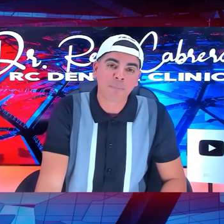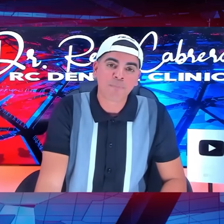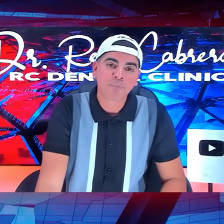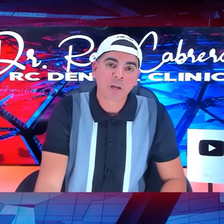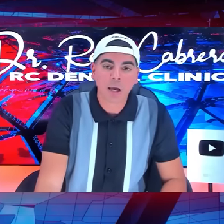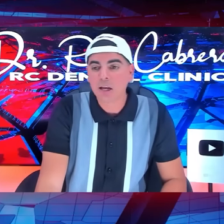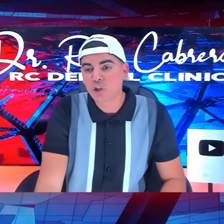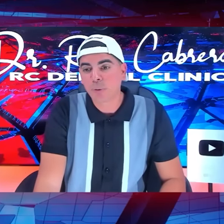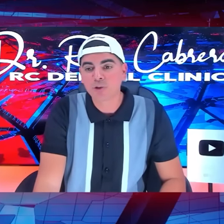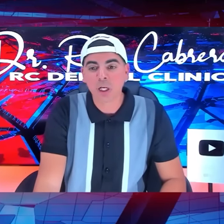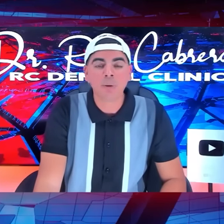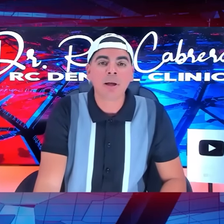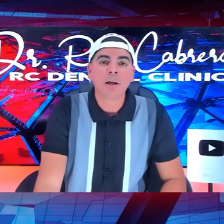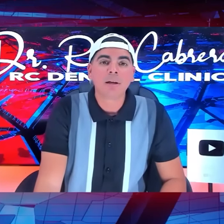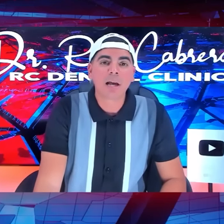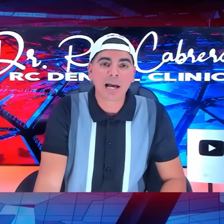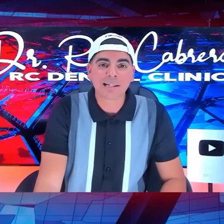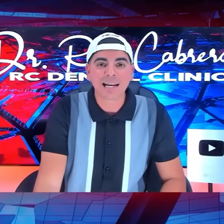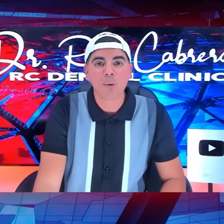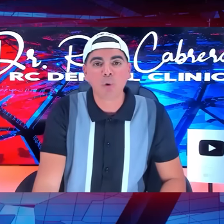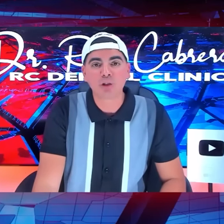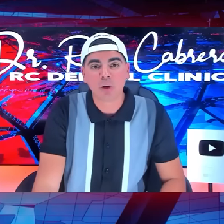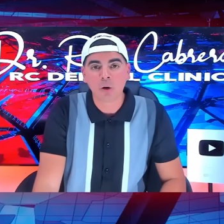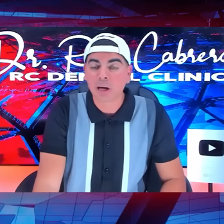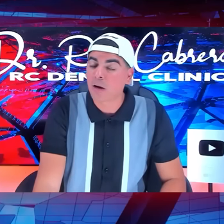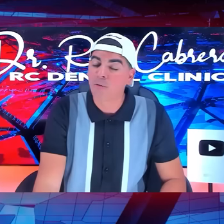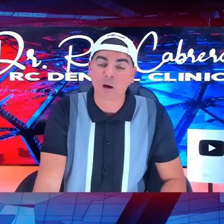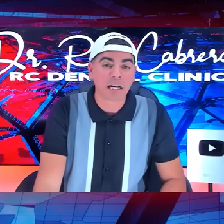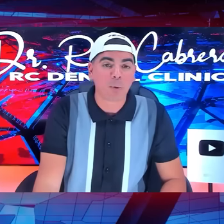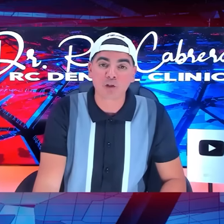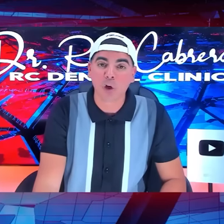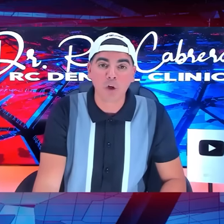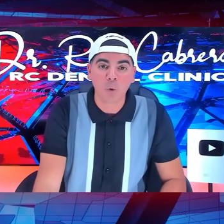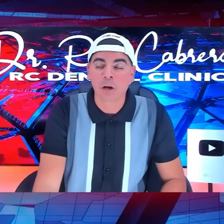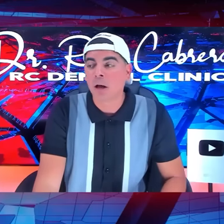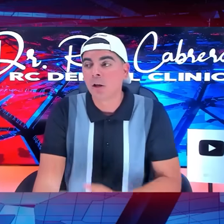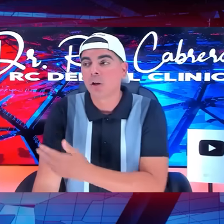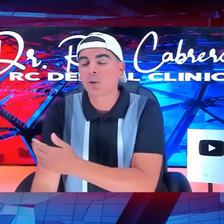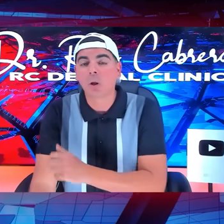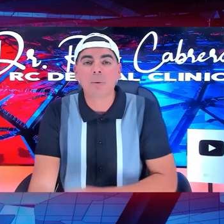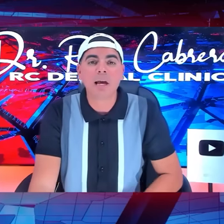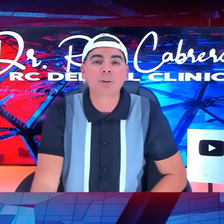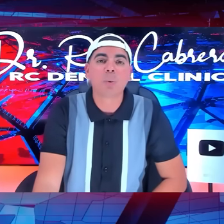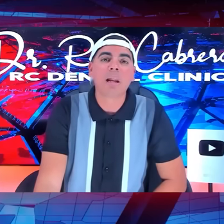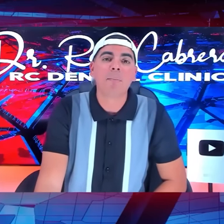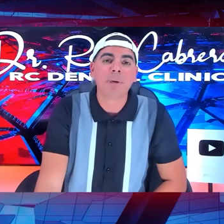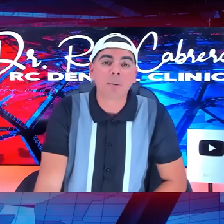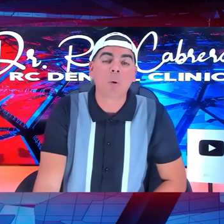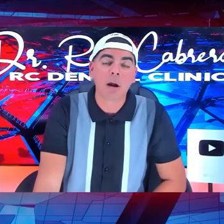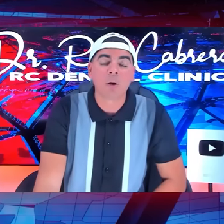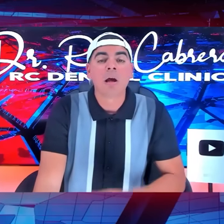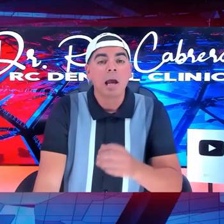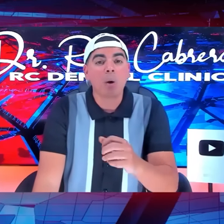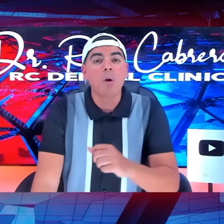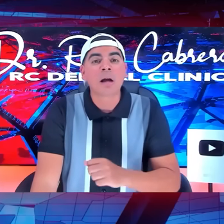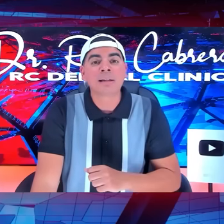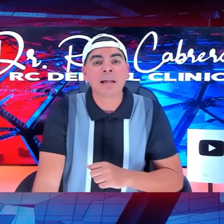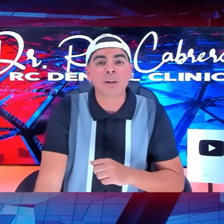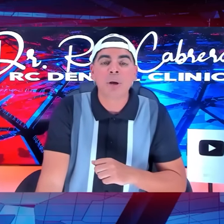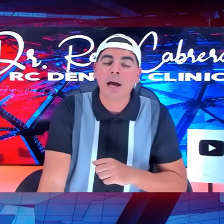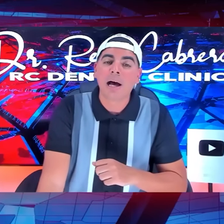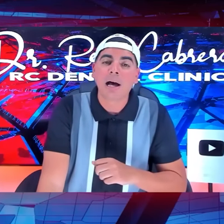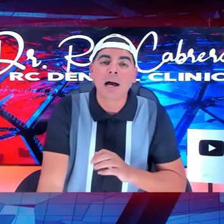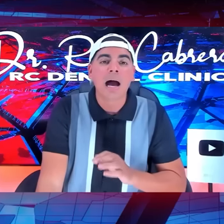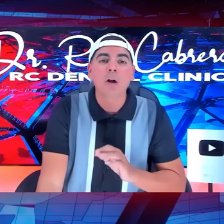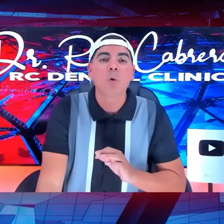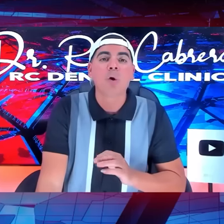delincuentes que hizo posible de que esa revolución, que no fue revolución nunca, todavía estuviera en pie. Pero bueno, es bueno que estés